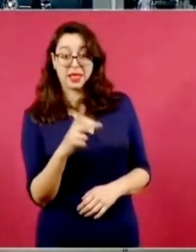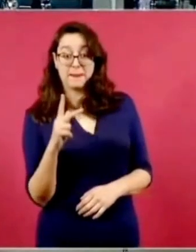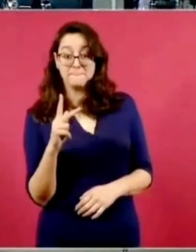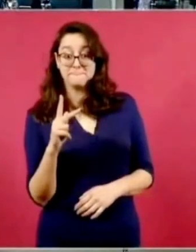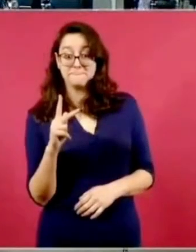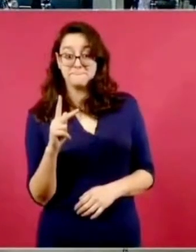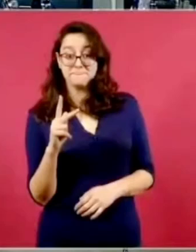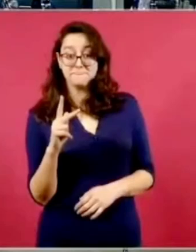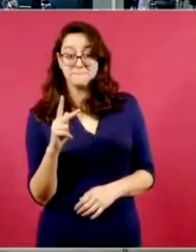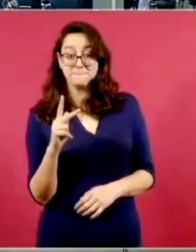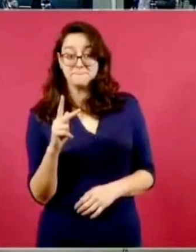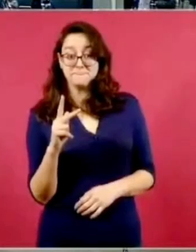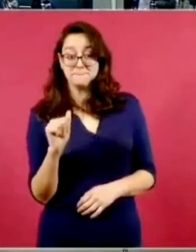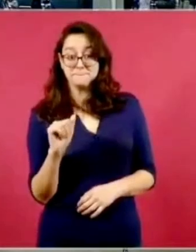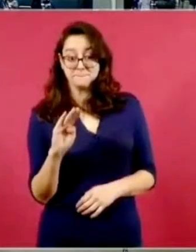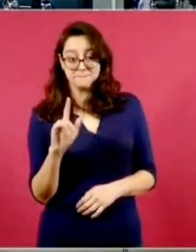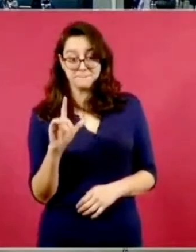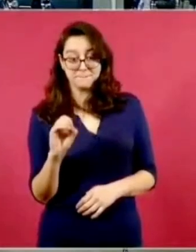sí,